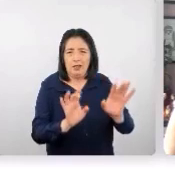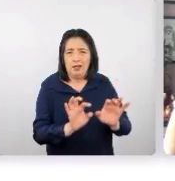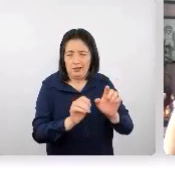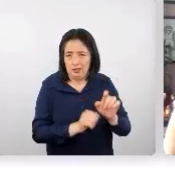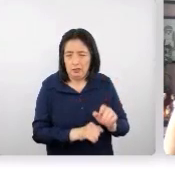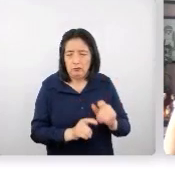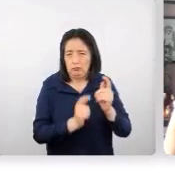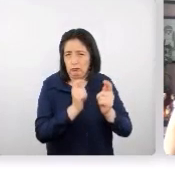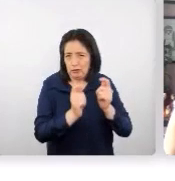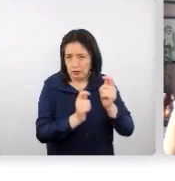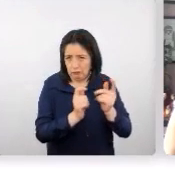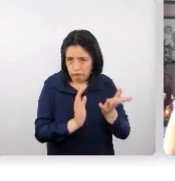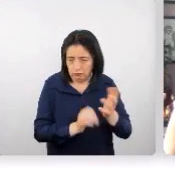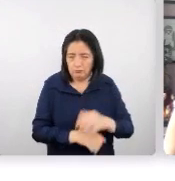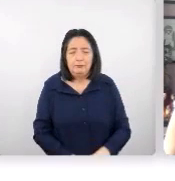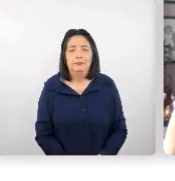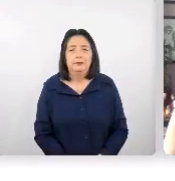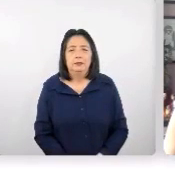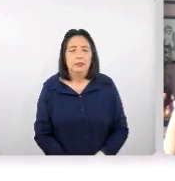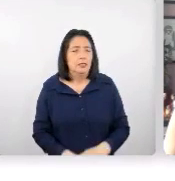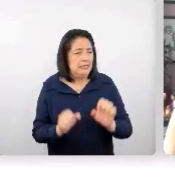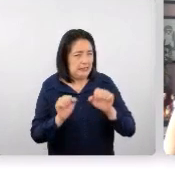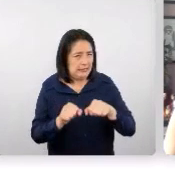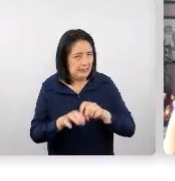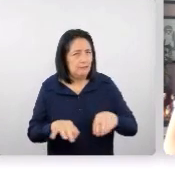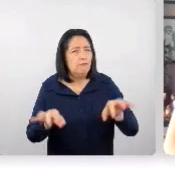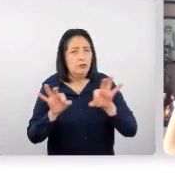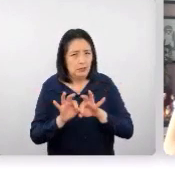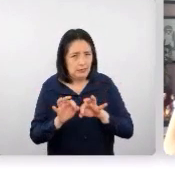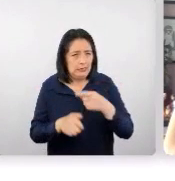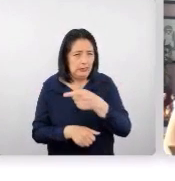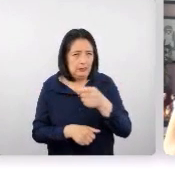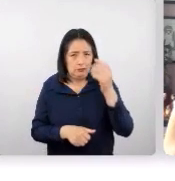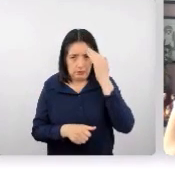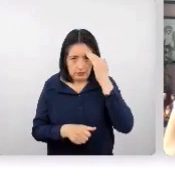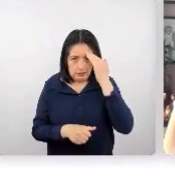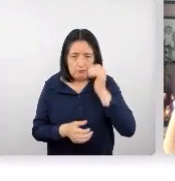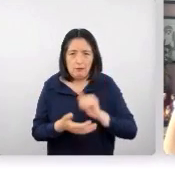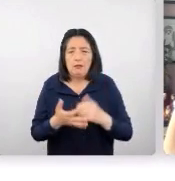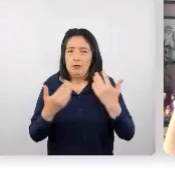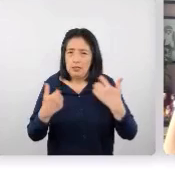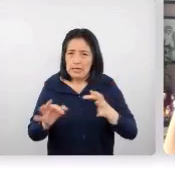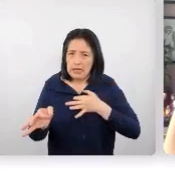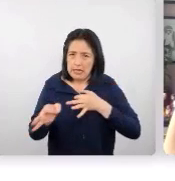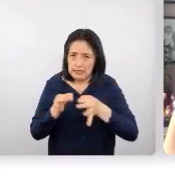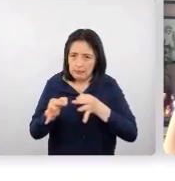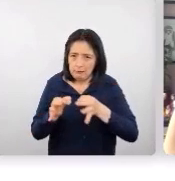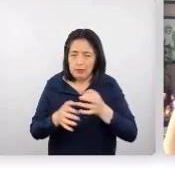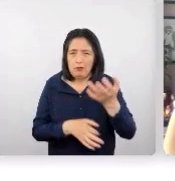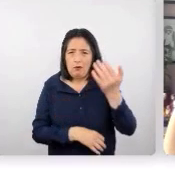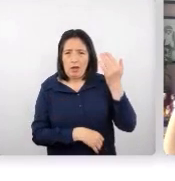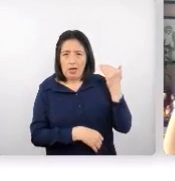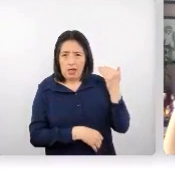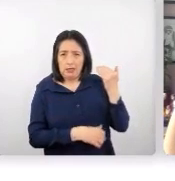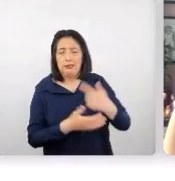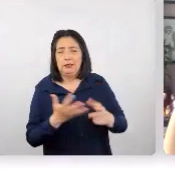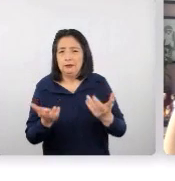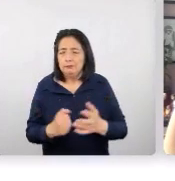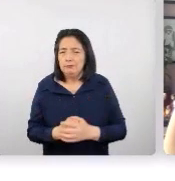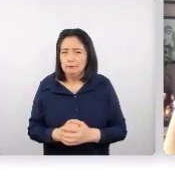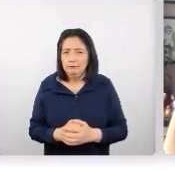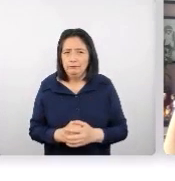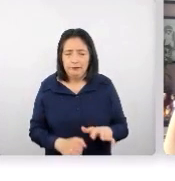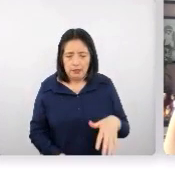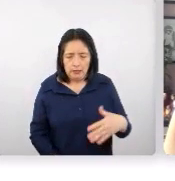Turismoin. Es muy importante también saber que, como se les comentó en anteriores eventos, hay